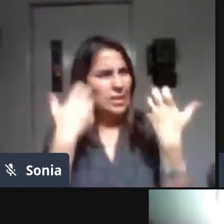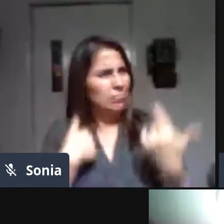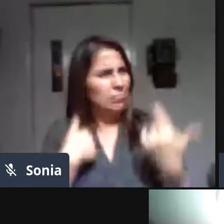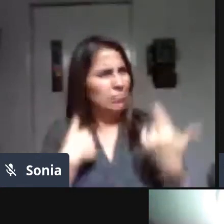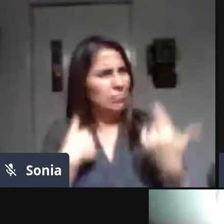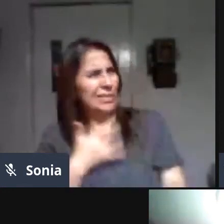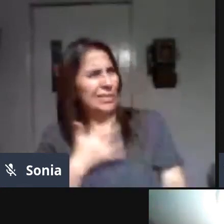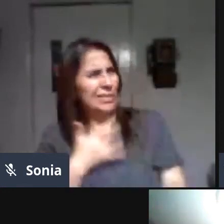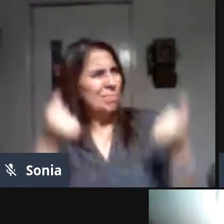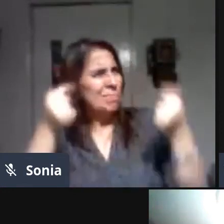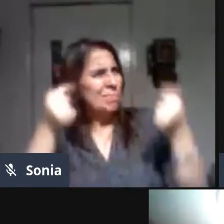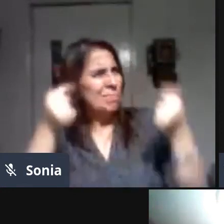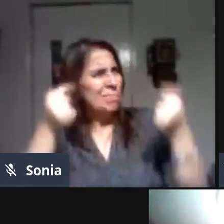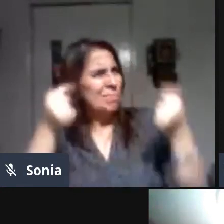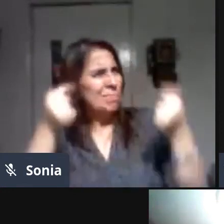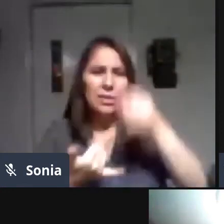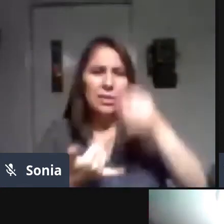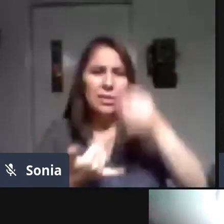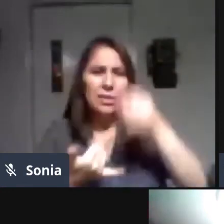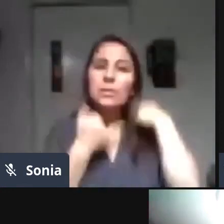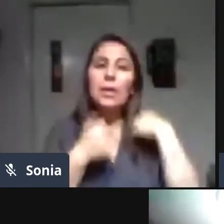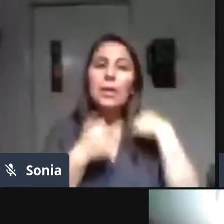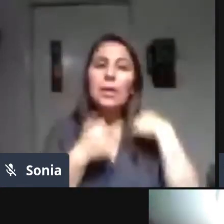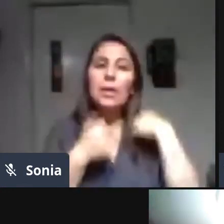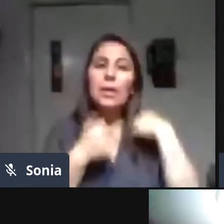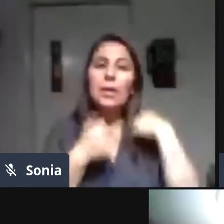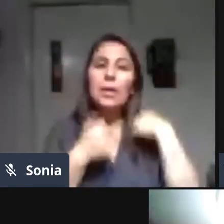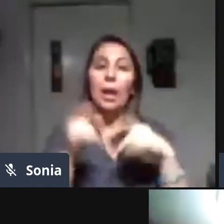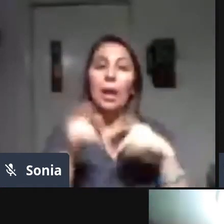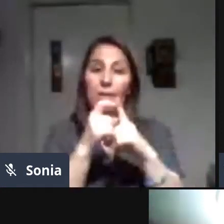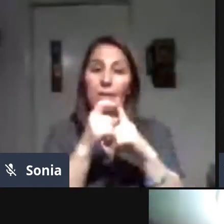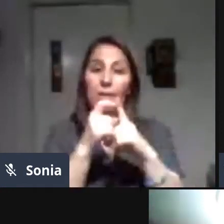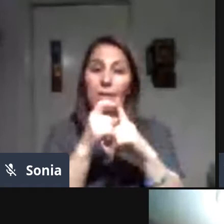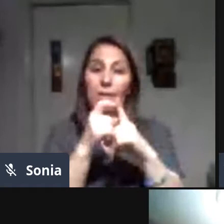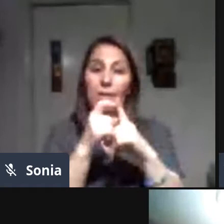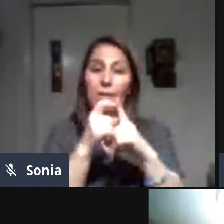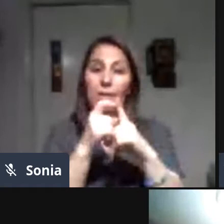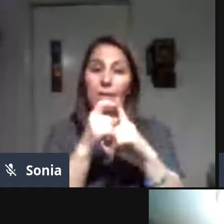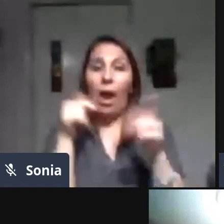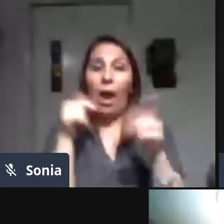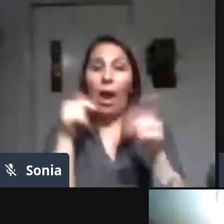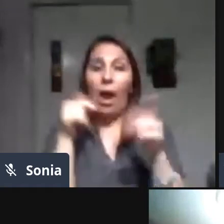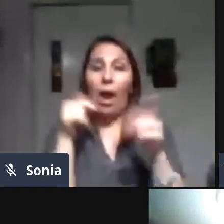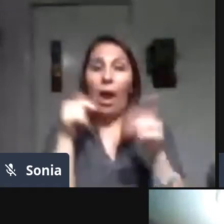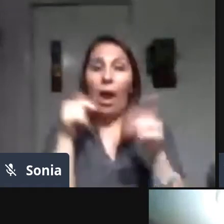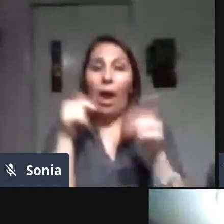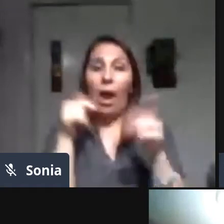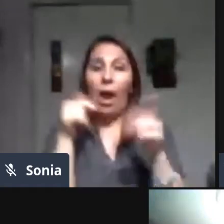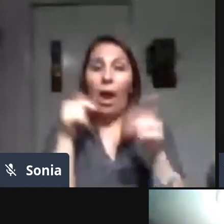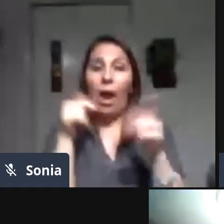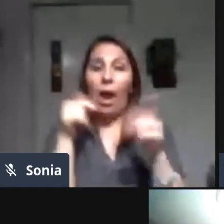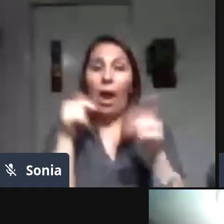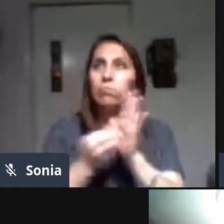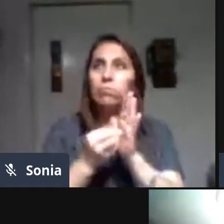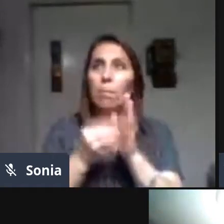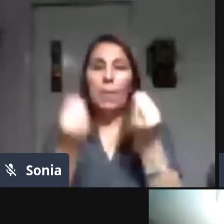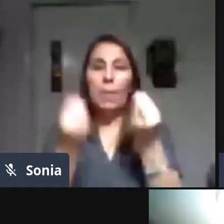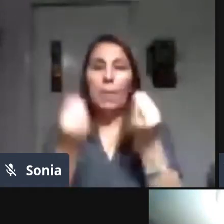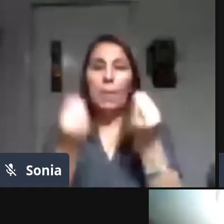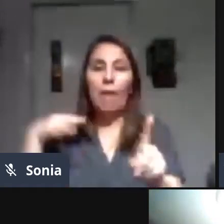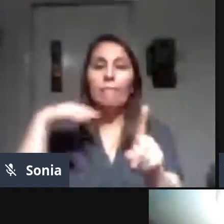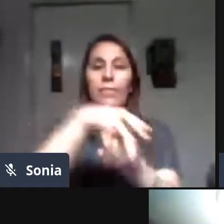palabra la palabra la letra también perdón entraba a ser un elemento de vulneración para las comunidades